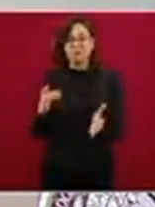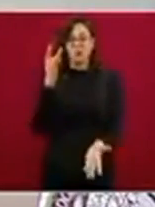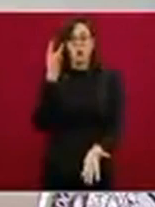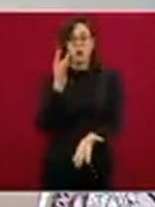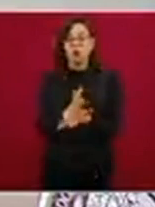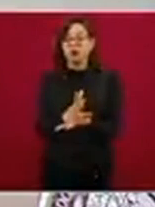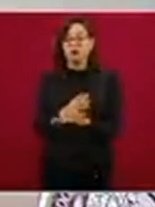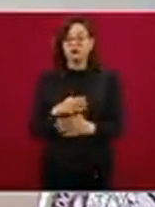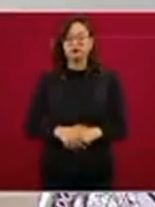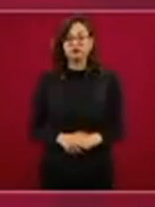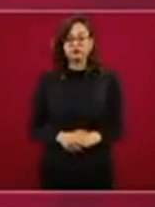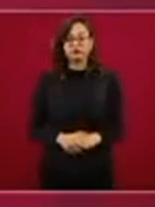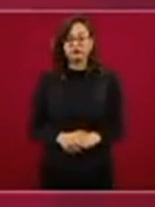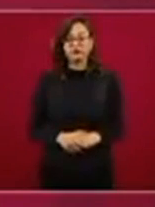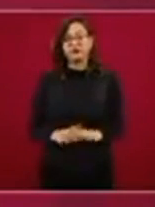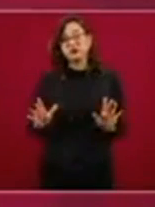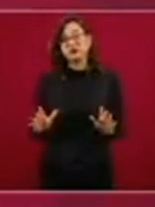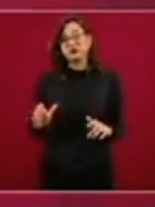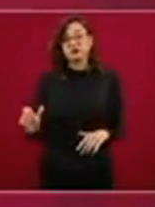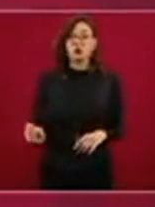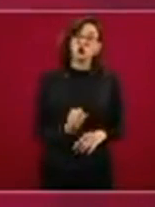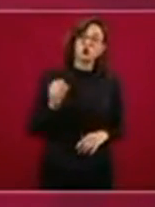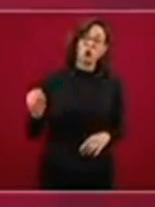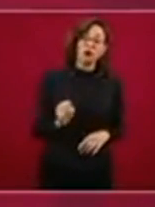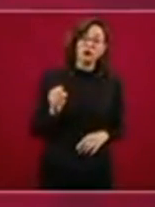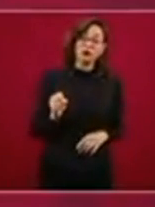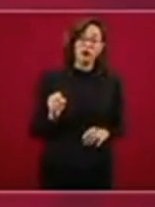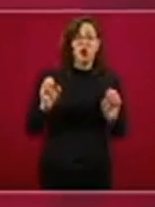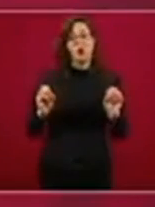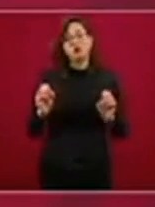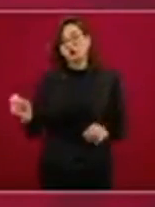Afortunadamente, o desafortunadamente, como se quiera ver,